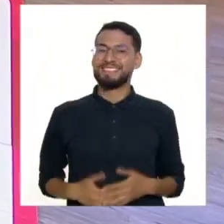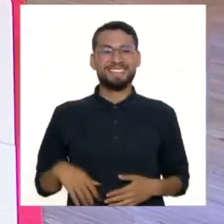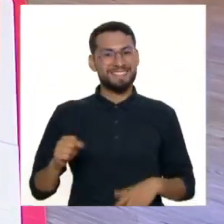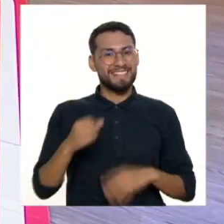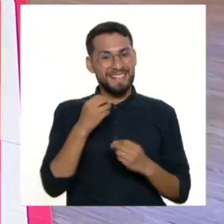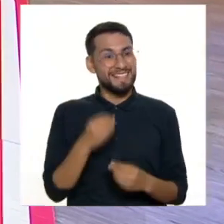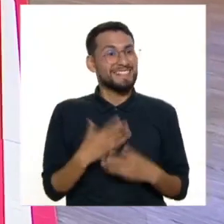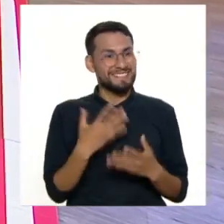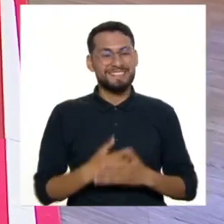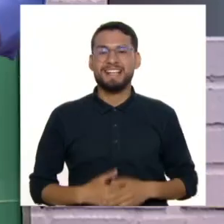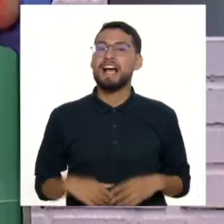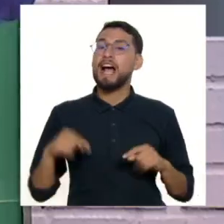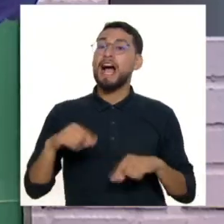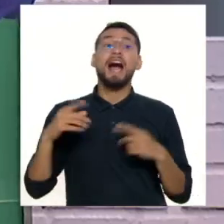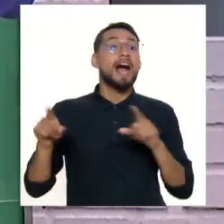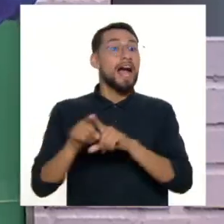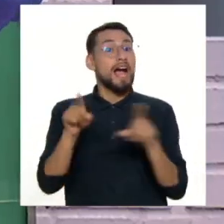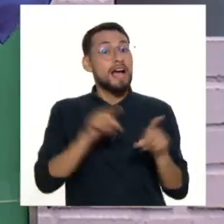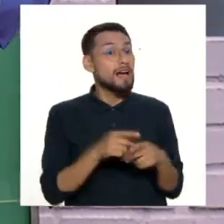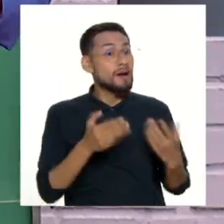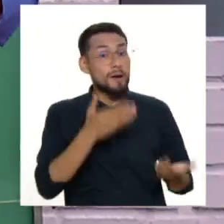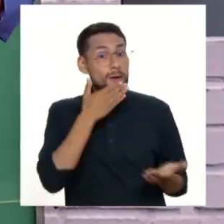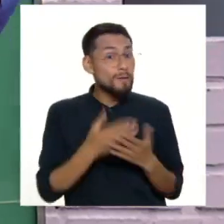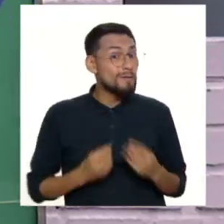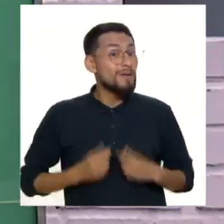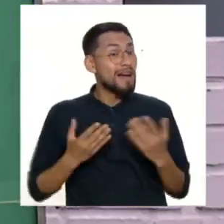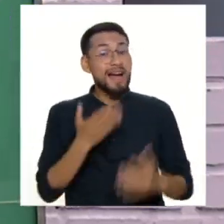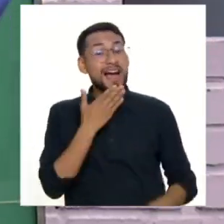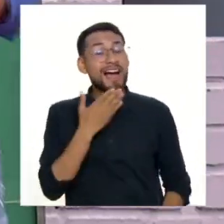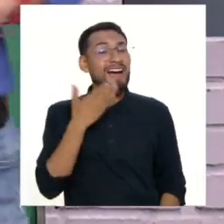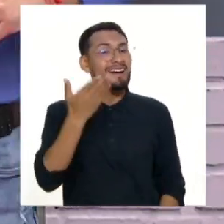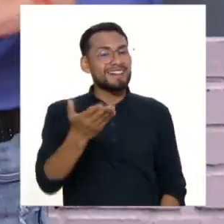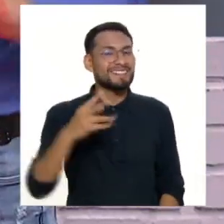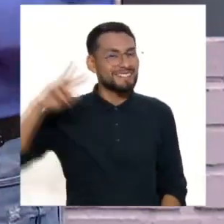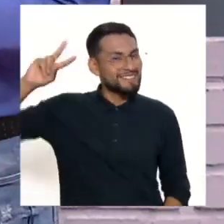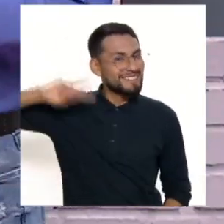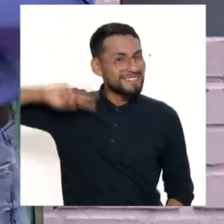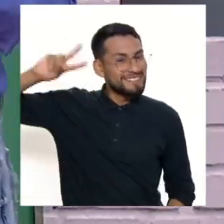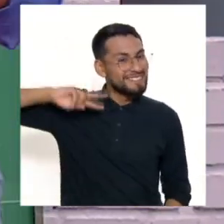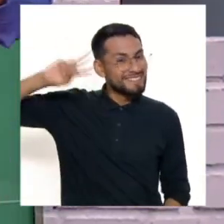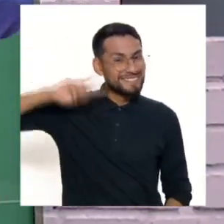querida Gucci. Sí, claro. Y, aquí, y también está súper movida en nuestra queridísima